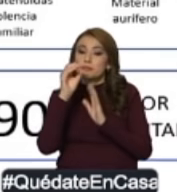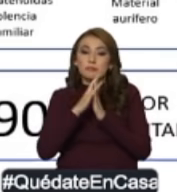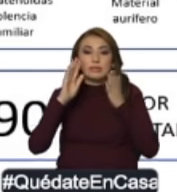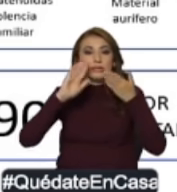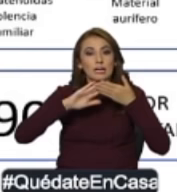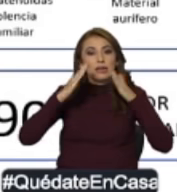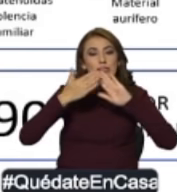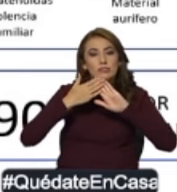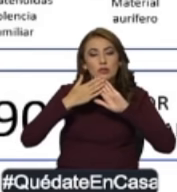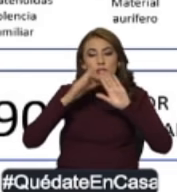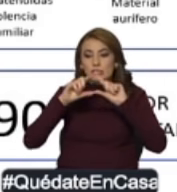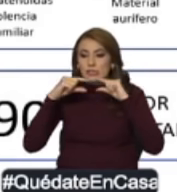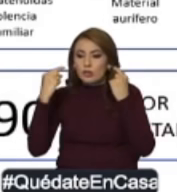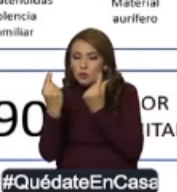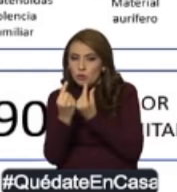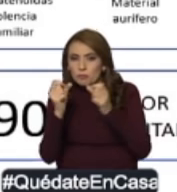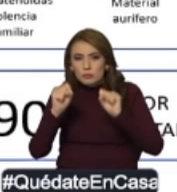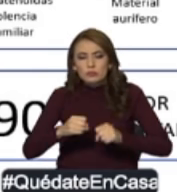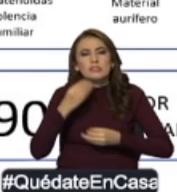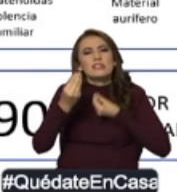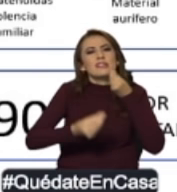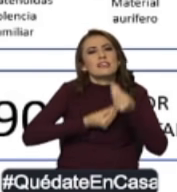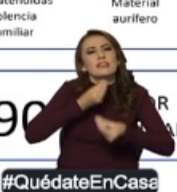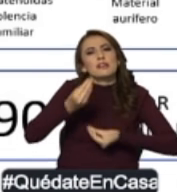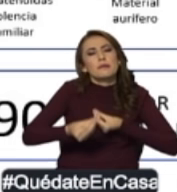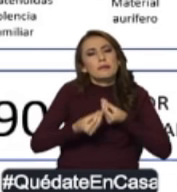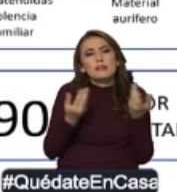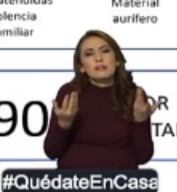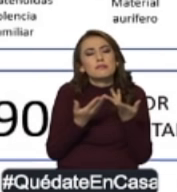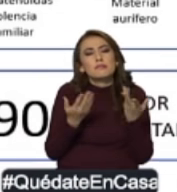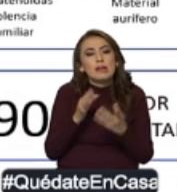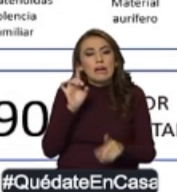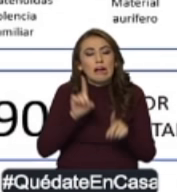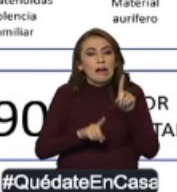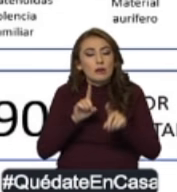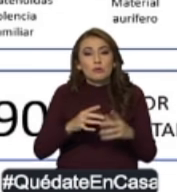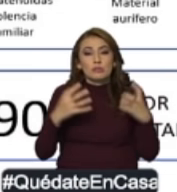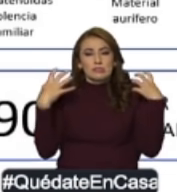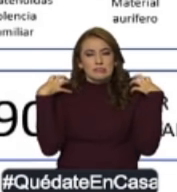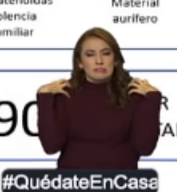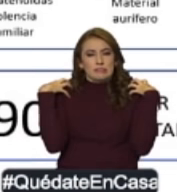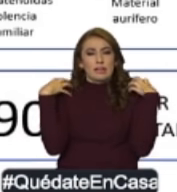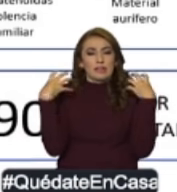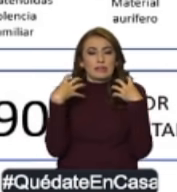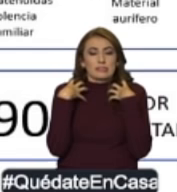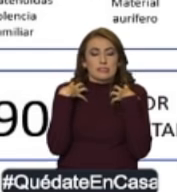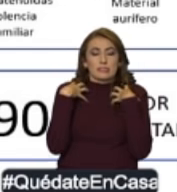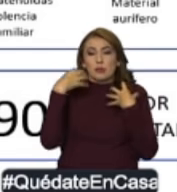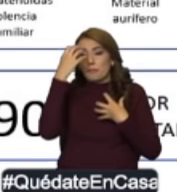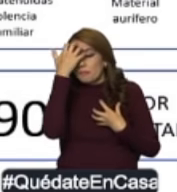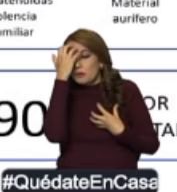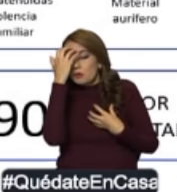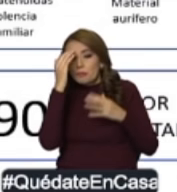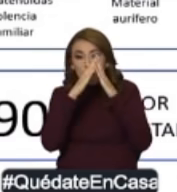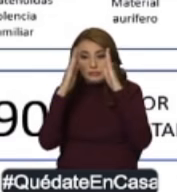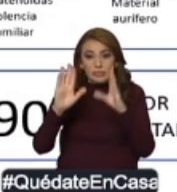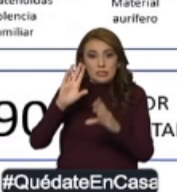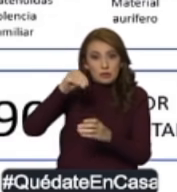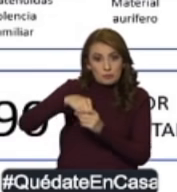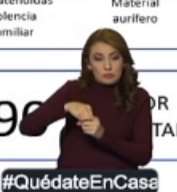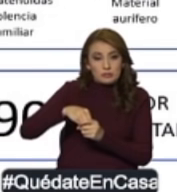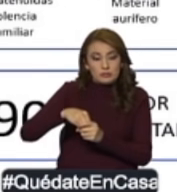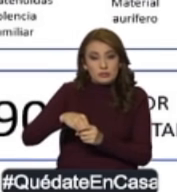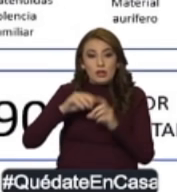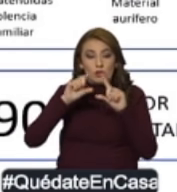comunitarias que tienen que ver también con estos aspectos para poder liberar un poco las tensiones que producen los confinamientos a los grupos